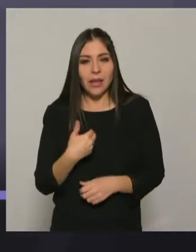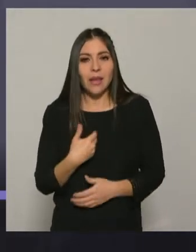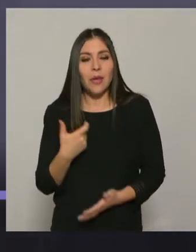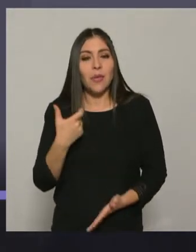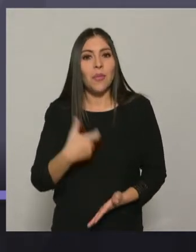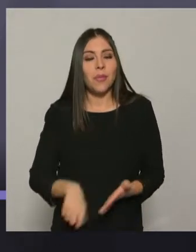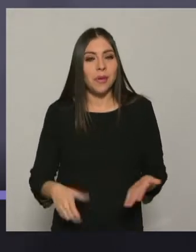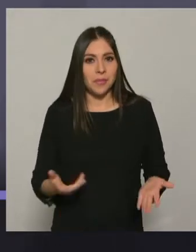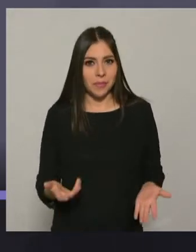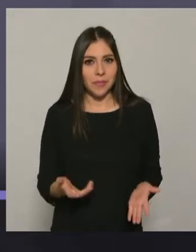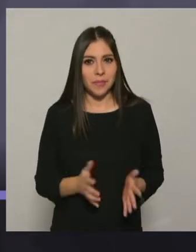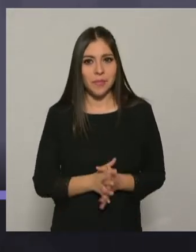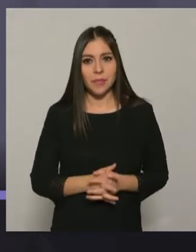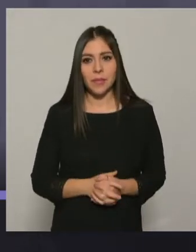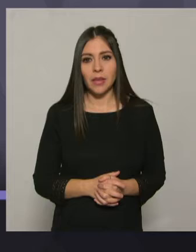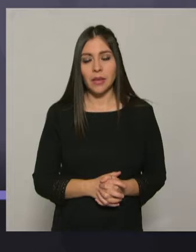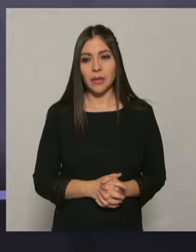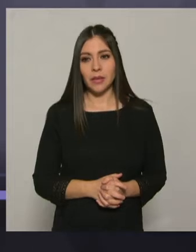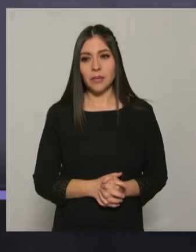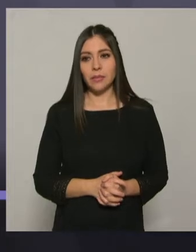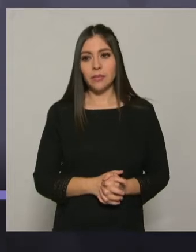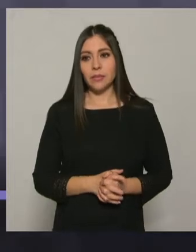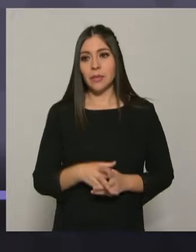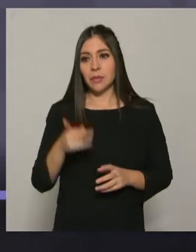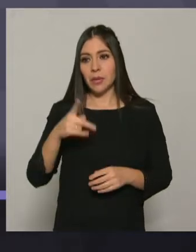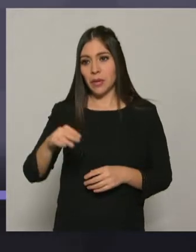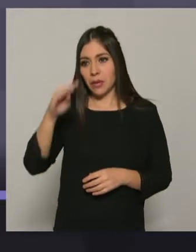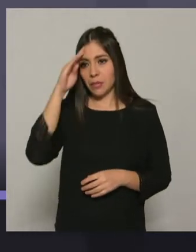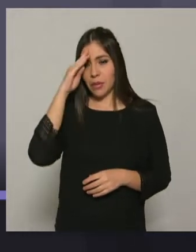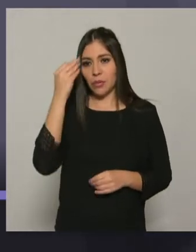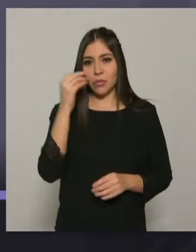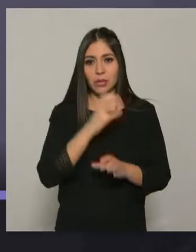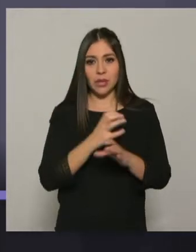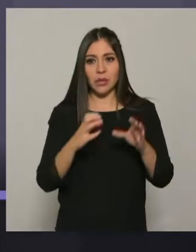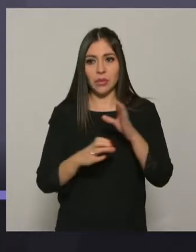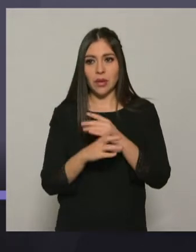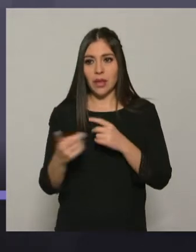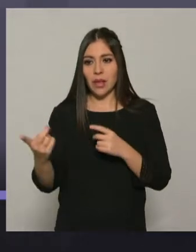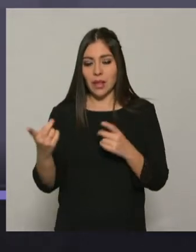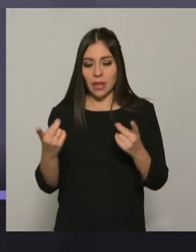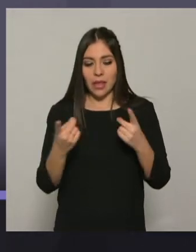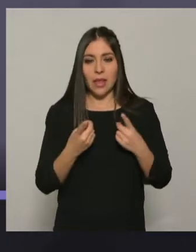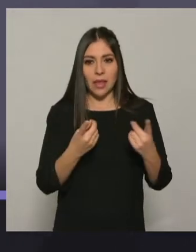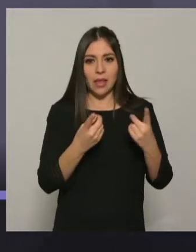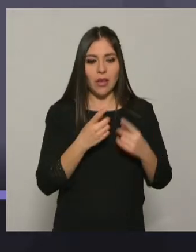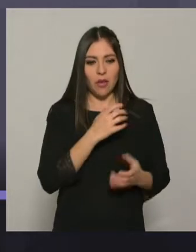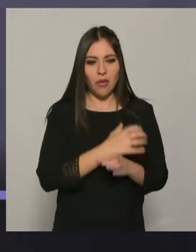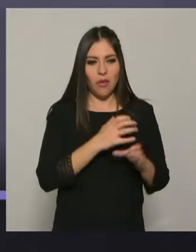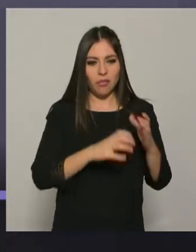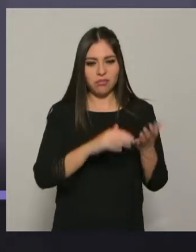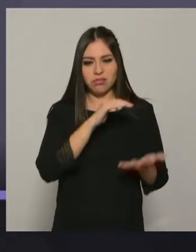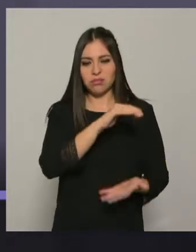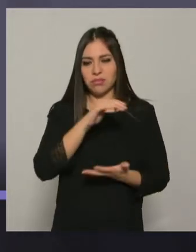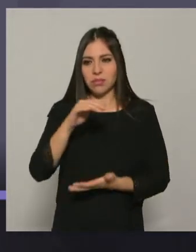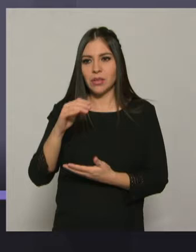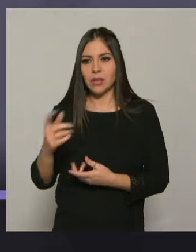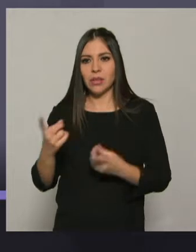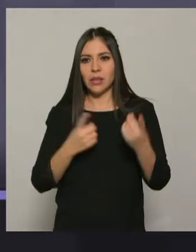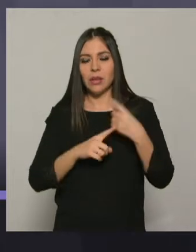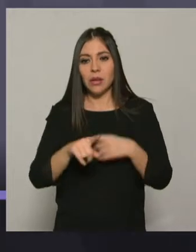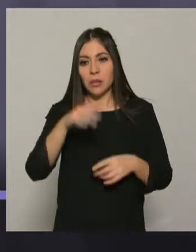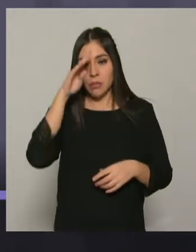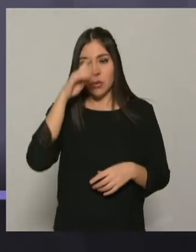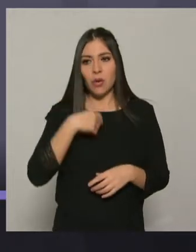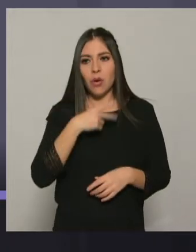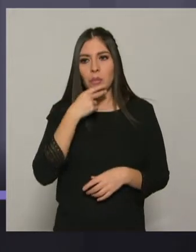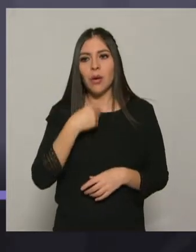ellos creían que con llenarme de monigotes yo iba me iba a hacer hombre, ¿no? ¿Sabes lo que hacía? Yo dibujaba las muñecas y las